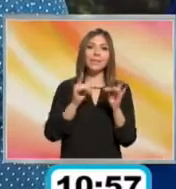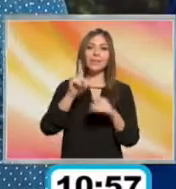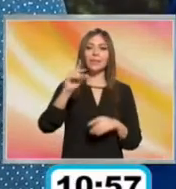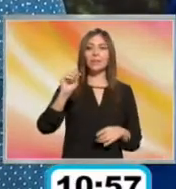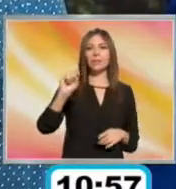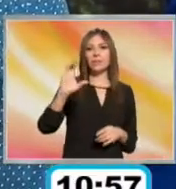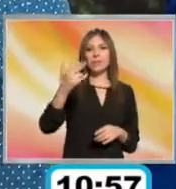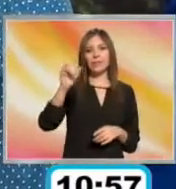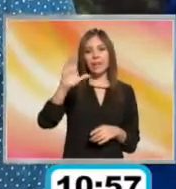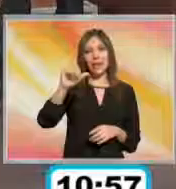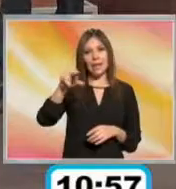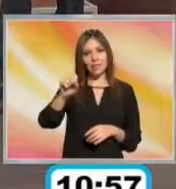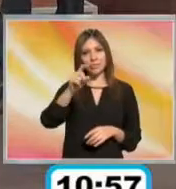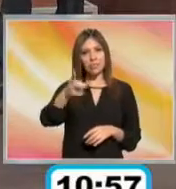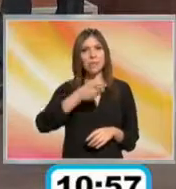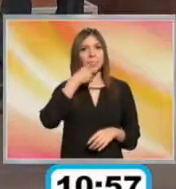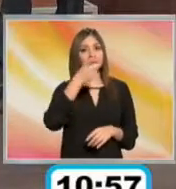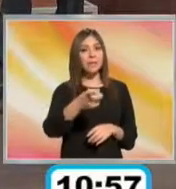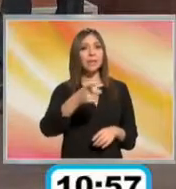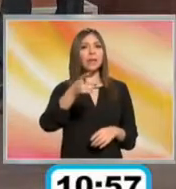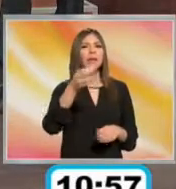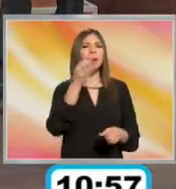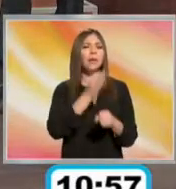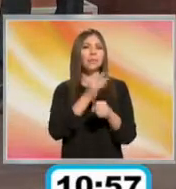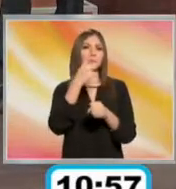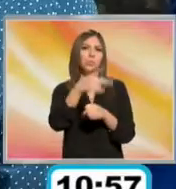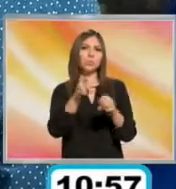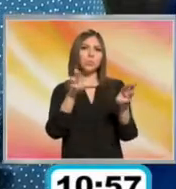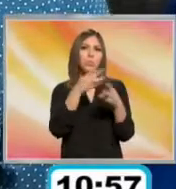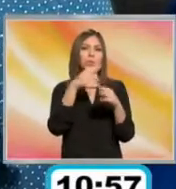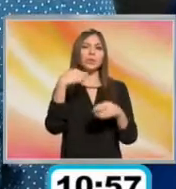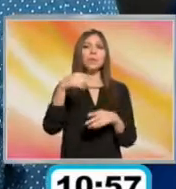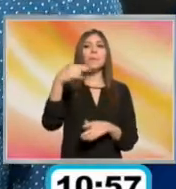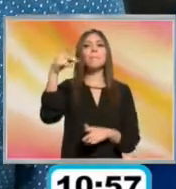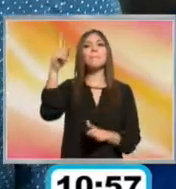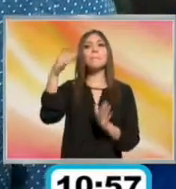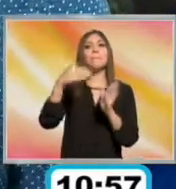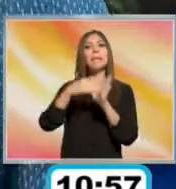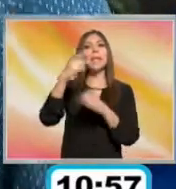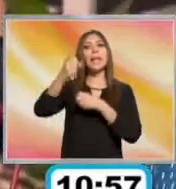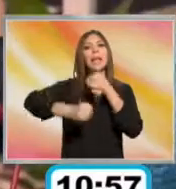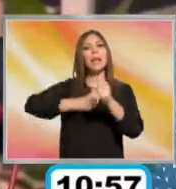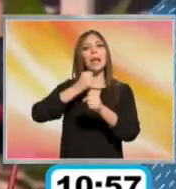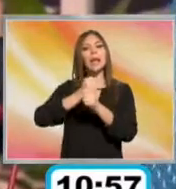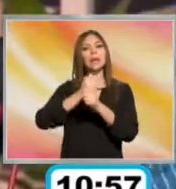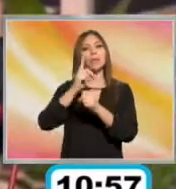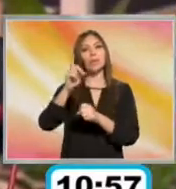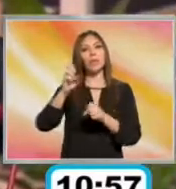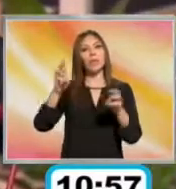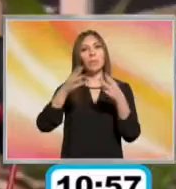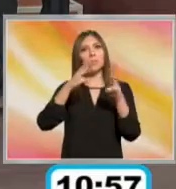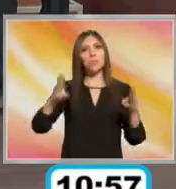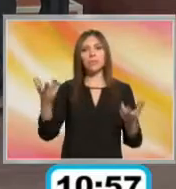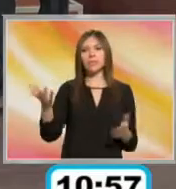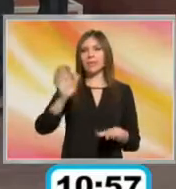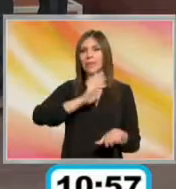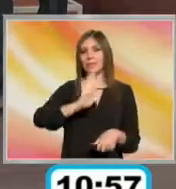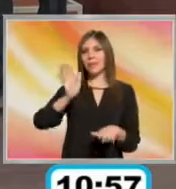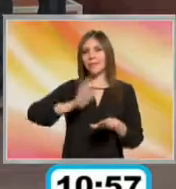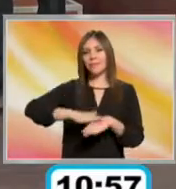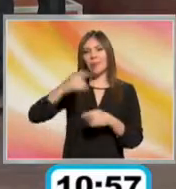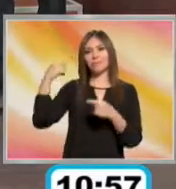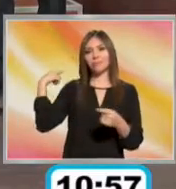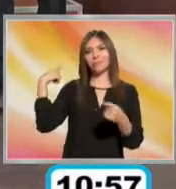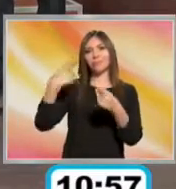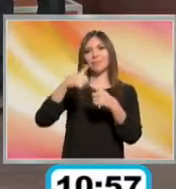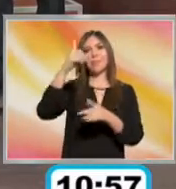chicanos, me decían que ustedes le pusieron a este evento 1000 años de música. Pero 1000 dicen los años. chicanos, no hombre, son más de 1000 años ya. Sí, 1000 años